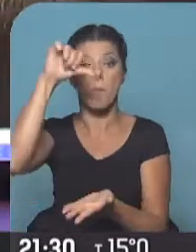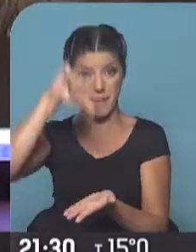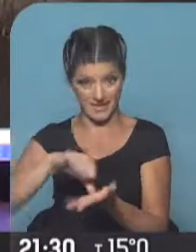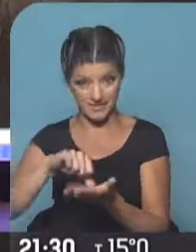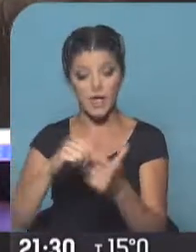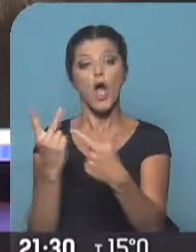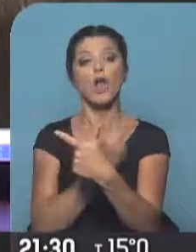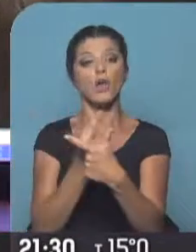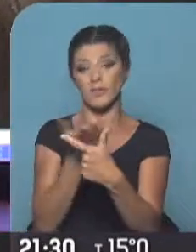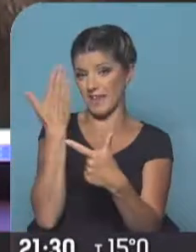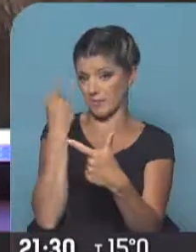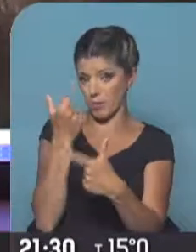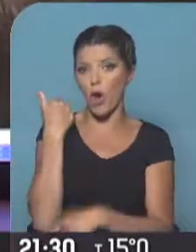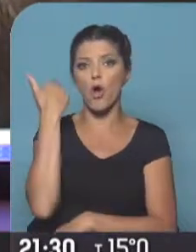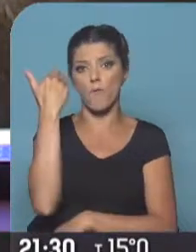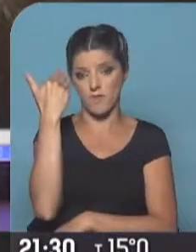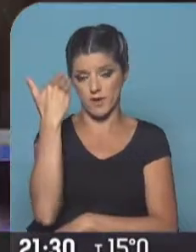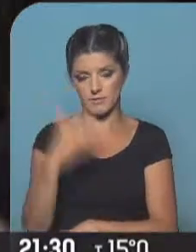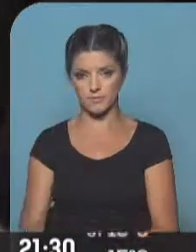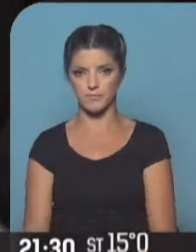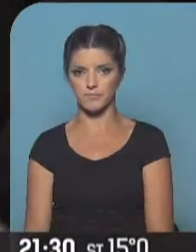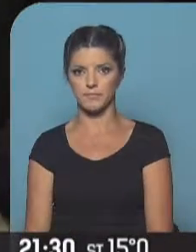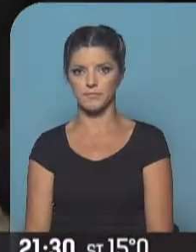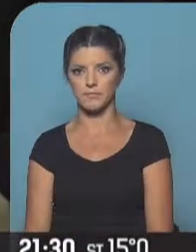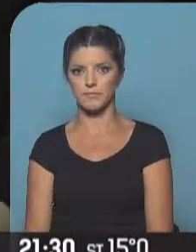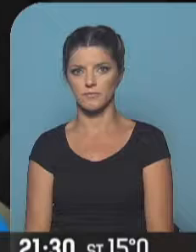Stolbizer brindaron hace un rato una conferencia de prensa. Es raro